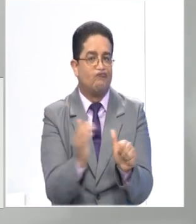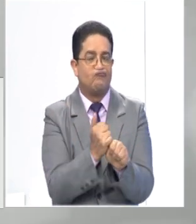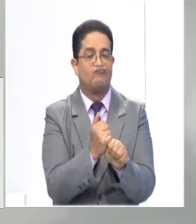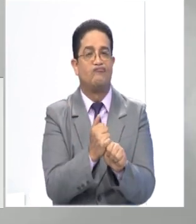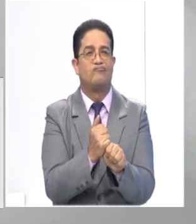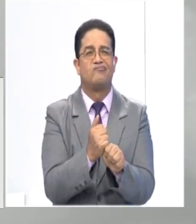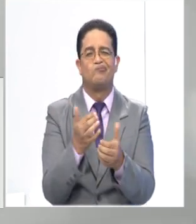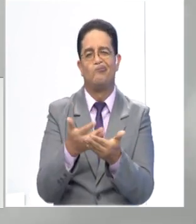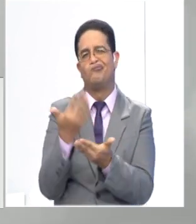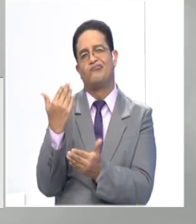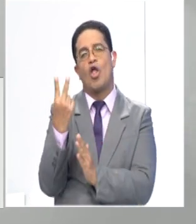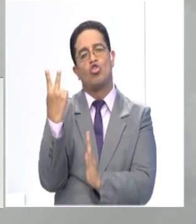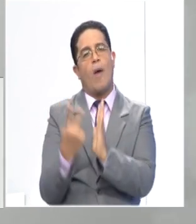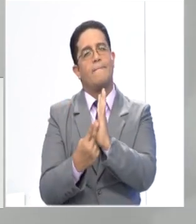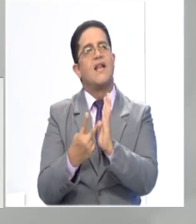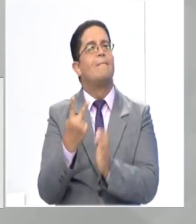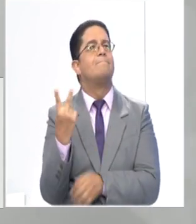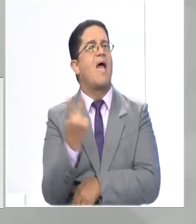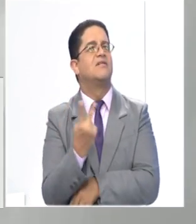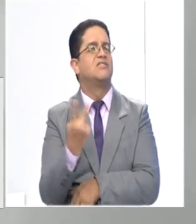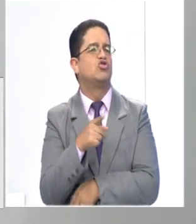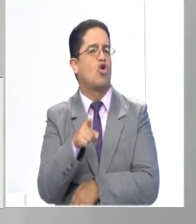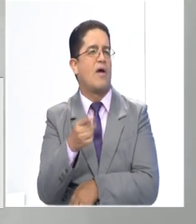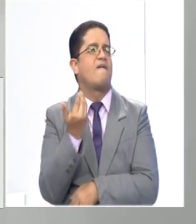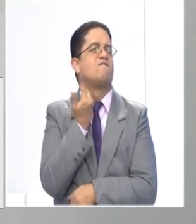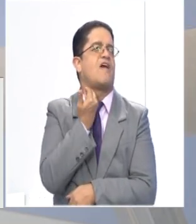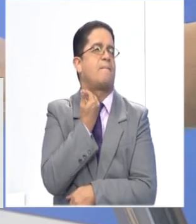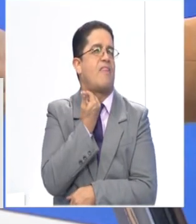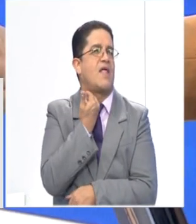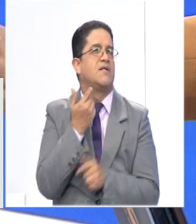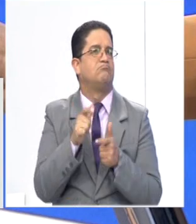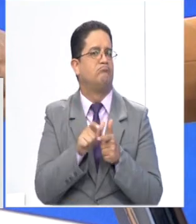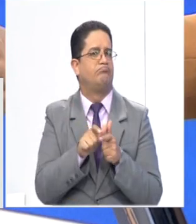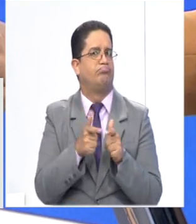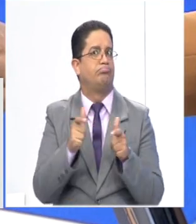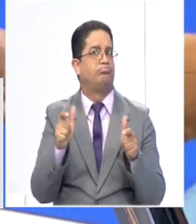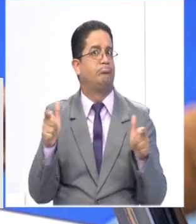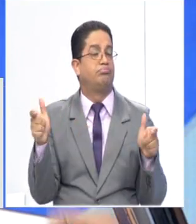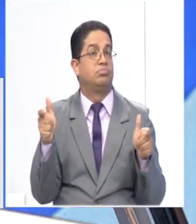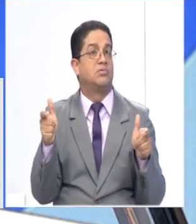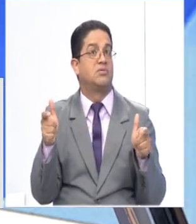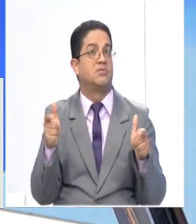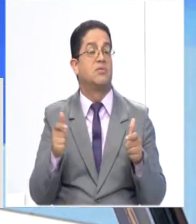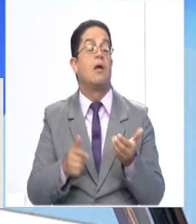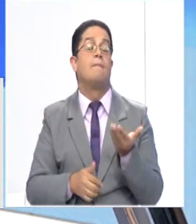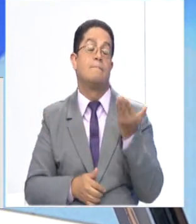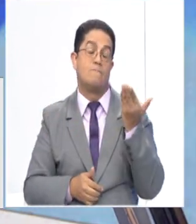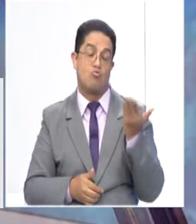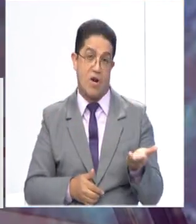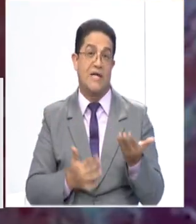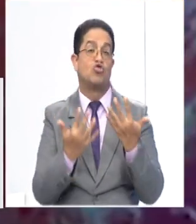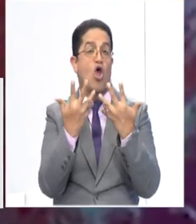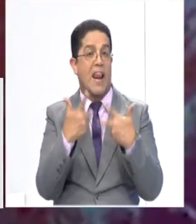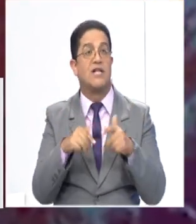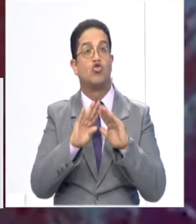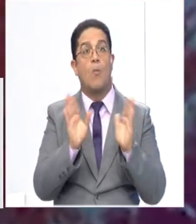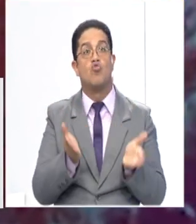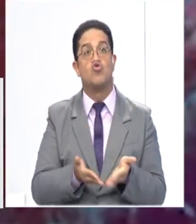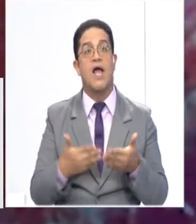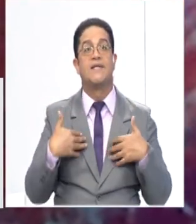el 2022 que esta enfermedad ha sido de gran transmisión, y por eso que la Organización Mundial de la Salud